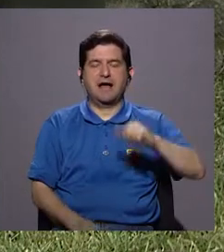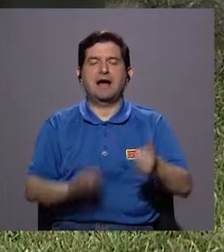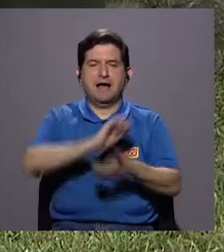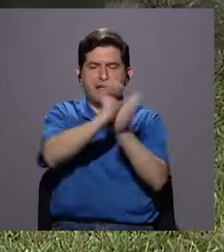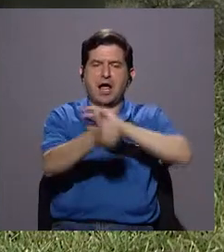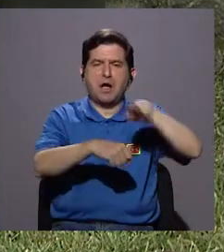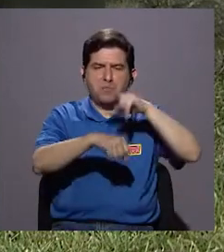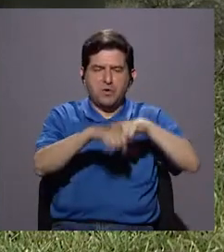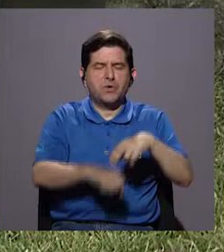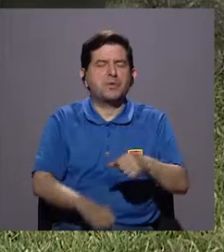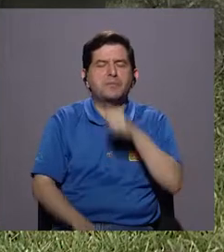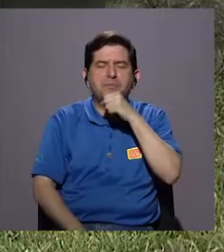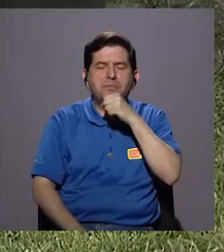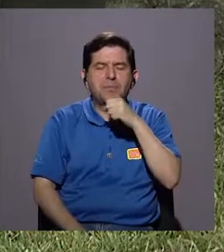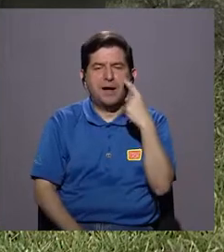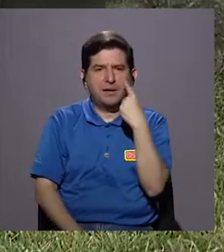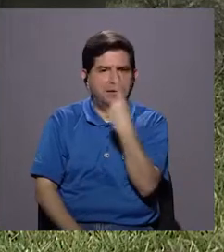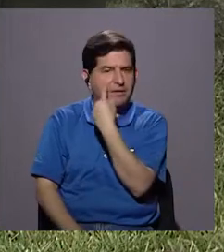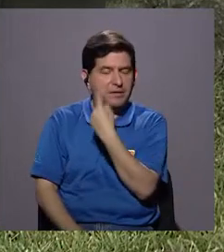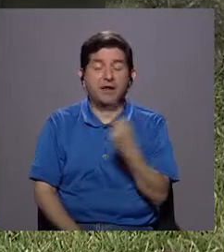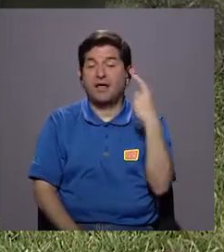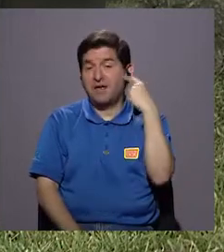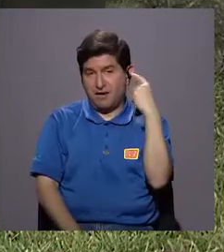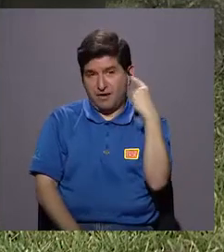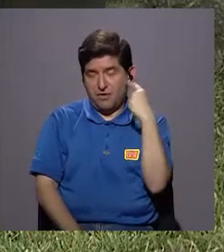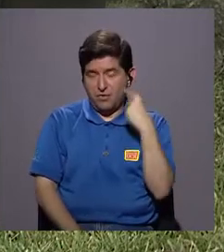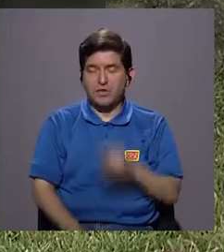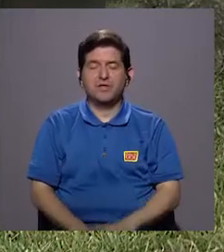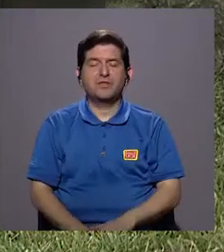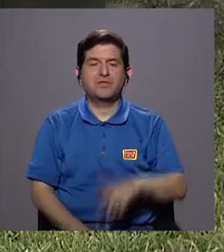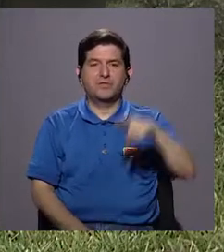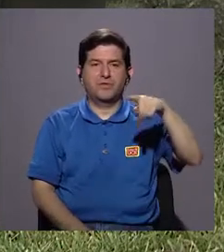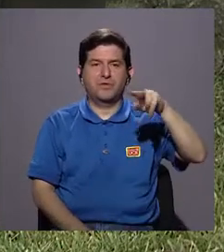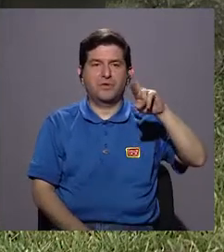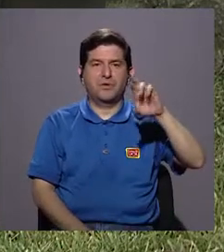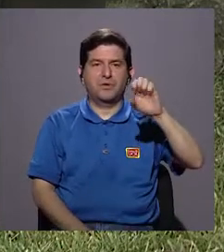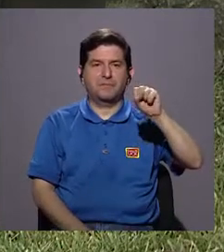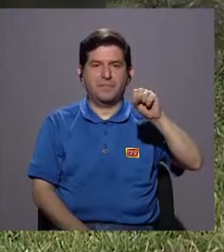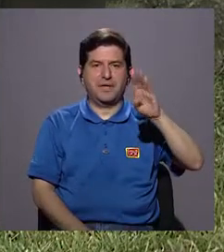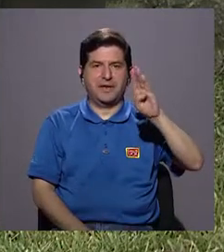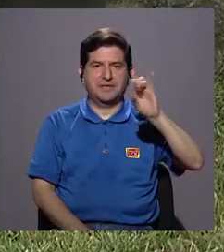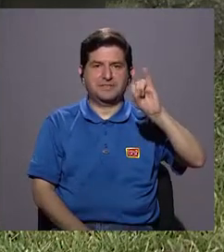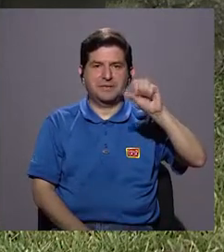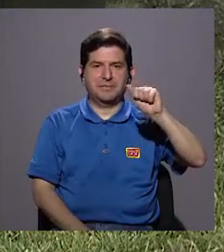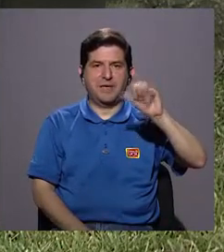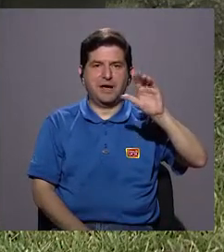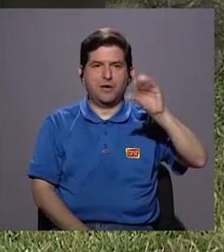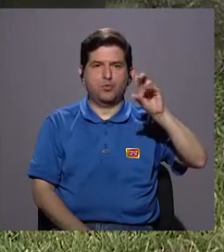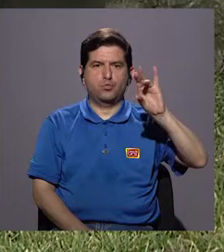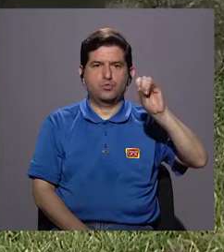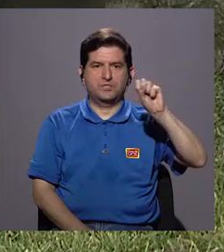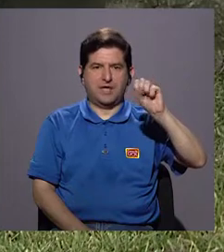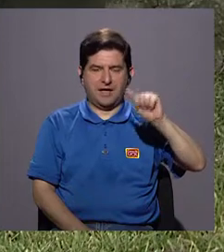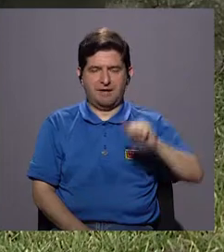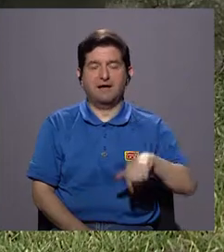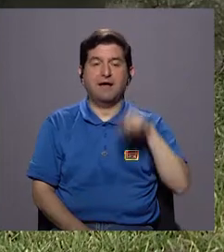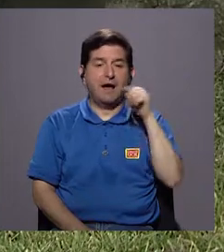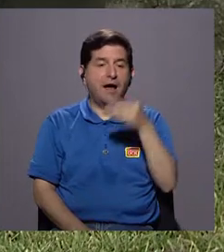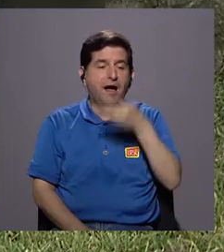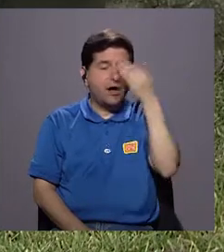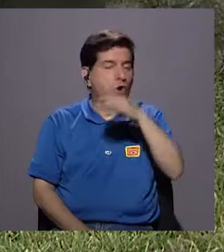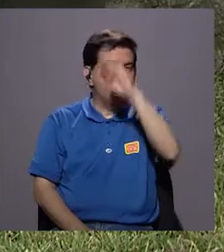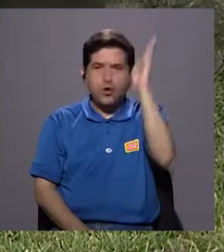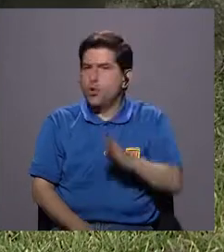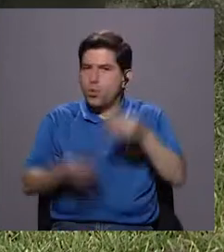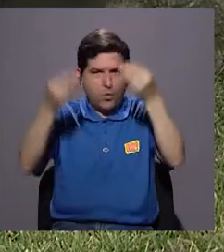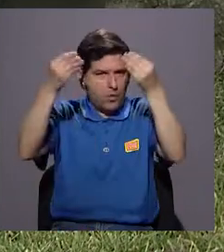normales del envejecimiento en la vista. A nivel del oído se llama presbiacusia, Uh-huh. Ahora, el olfato, eso nunca se pierde con la